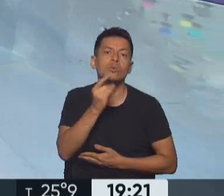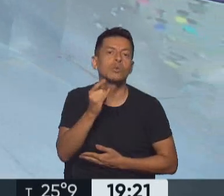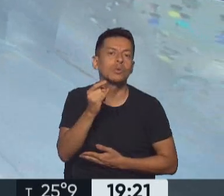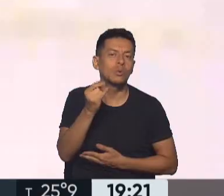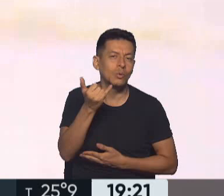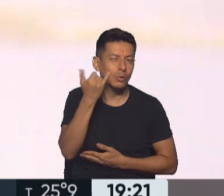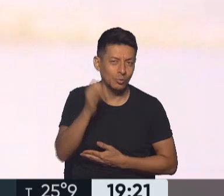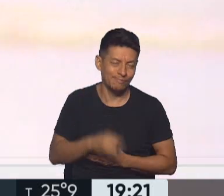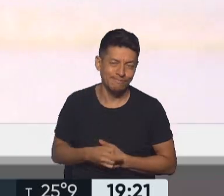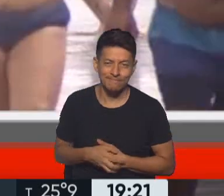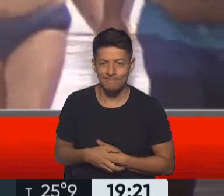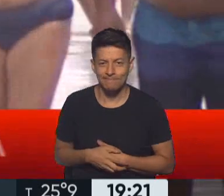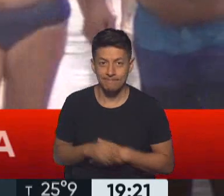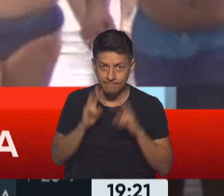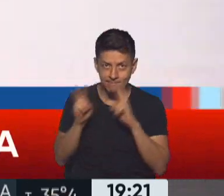vemos.